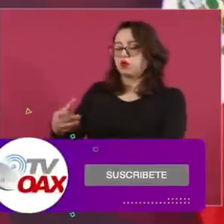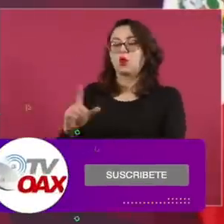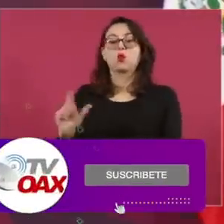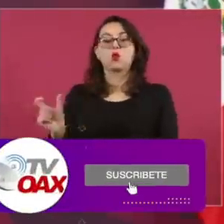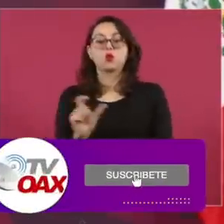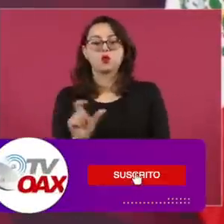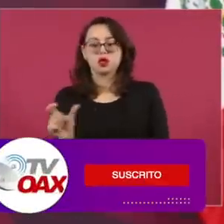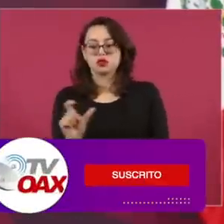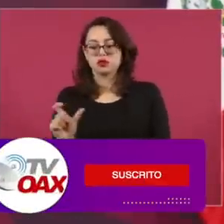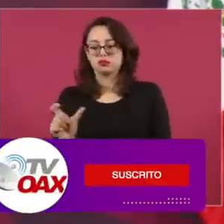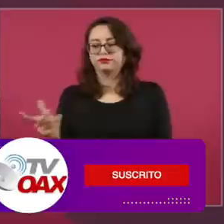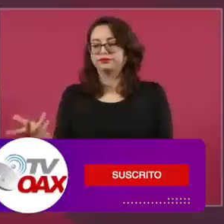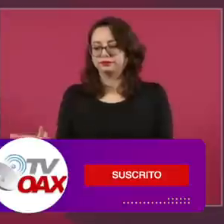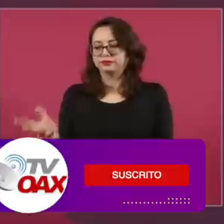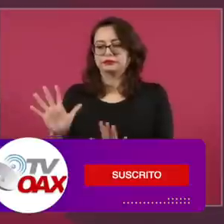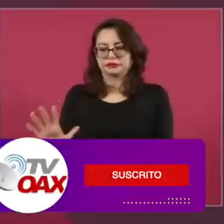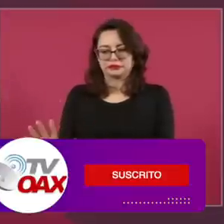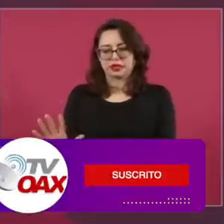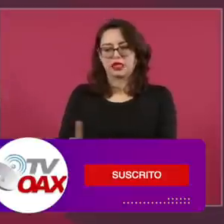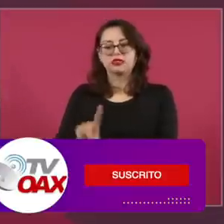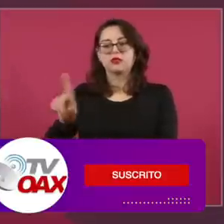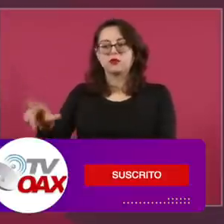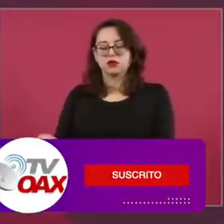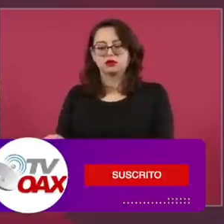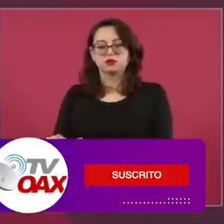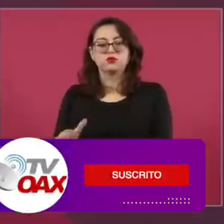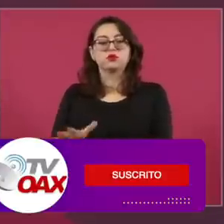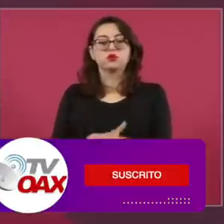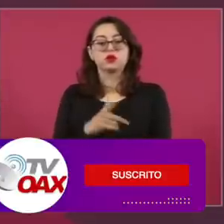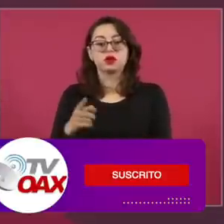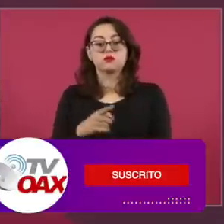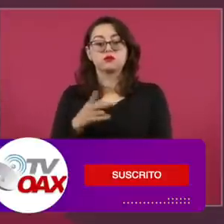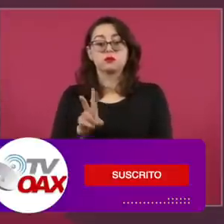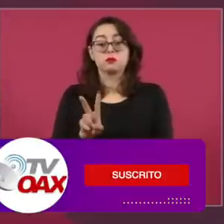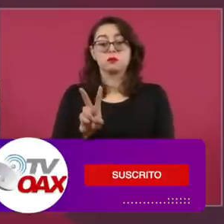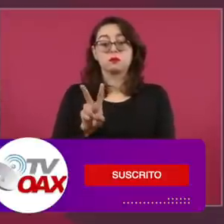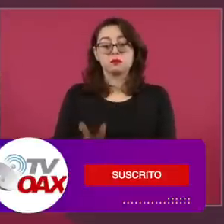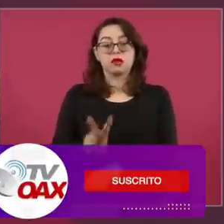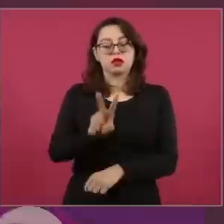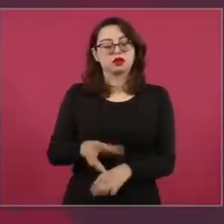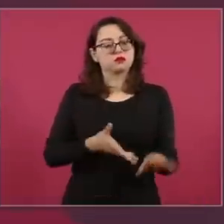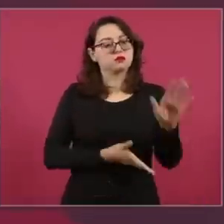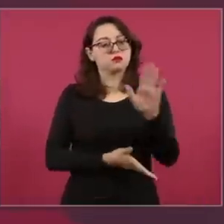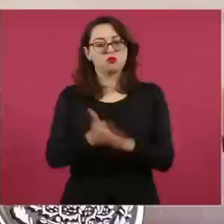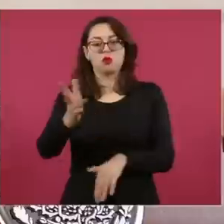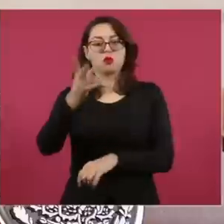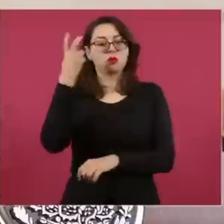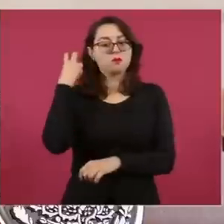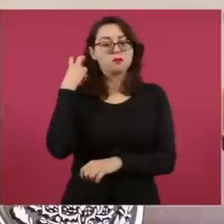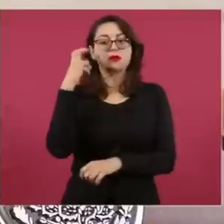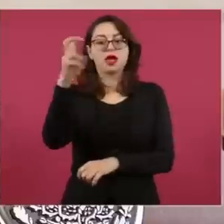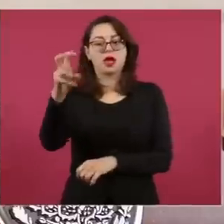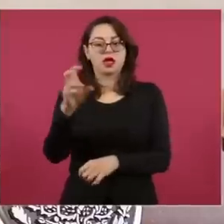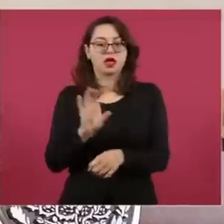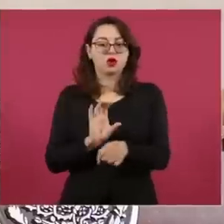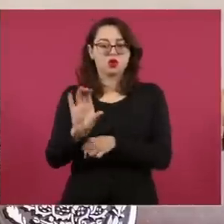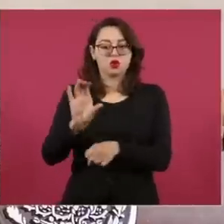tengo que viajar el viernes temprano, vamos a Colombia y a Chile,